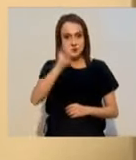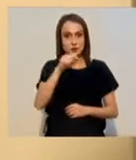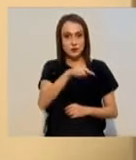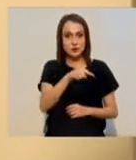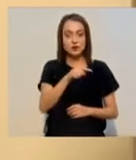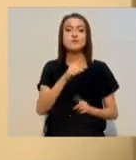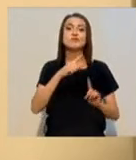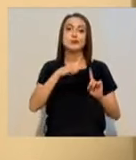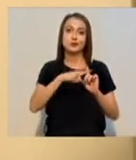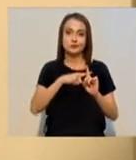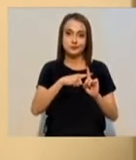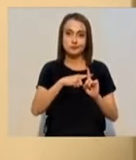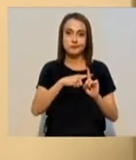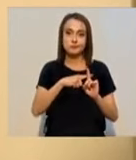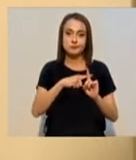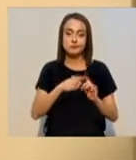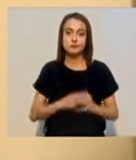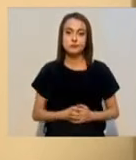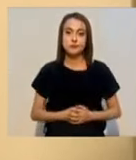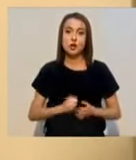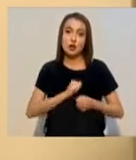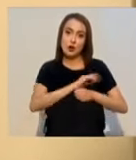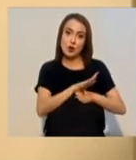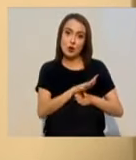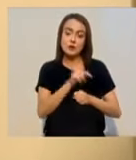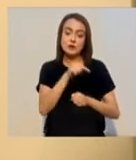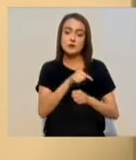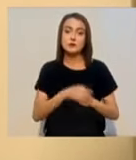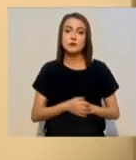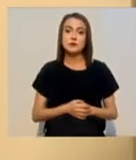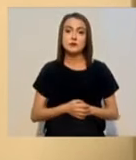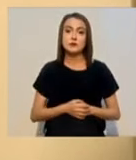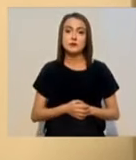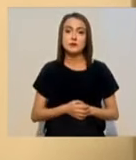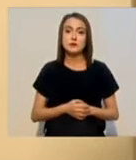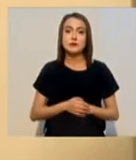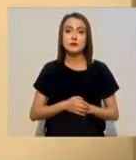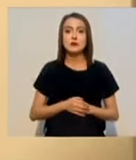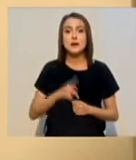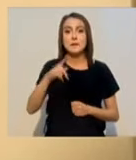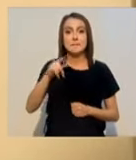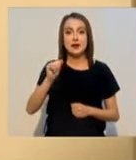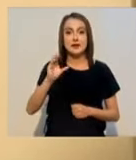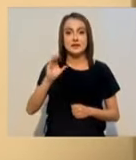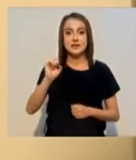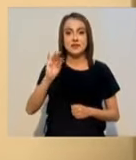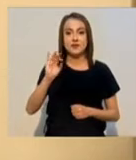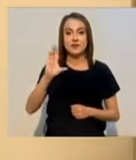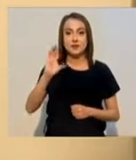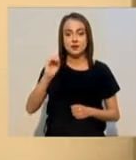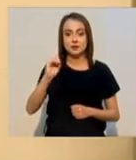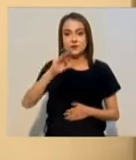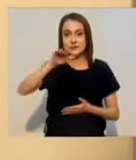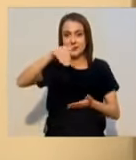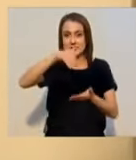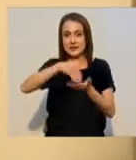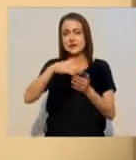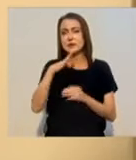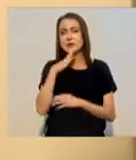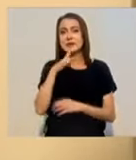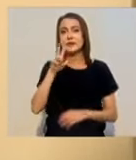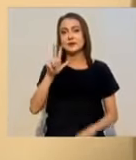29% han dado positivas en el Pacífico Central. Estamos hablando de